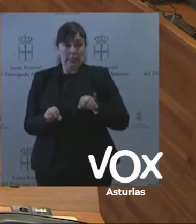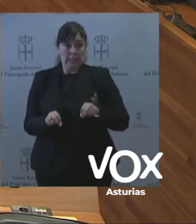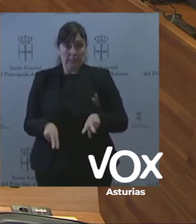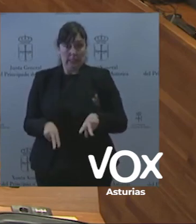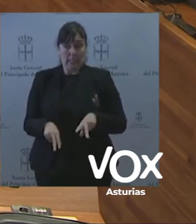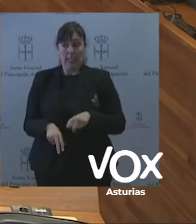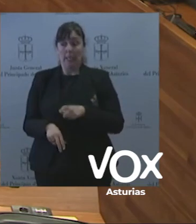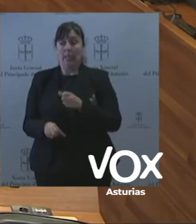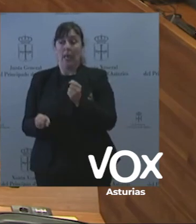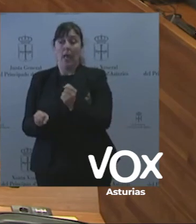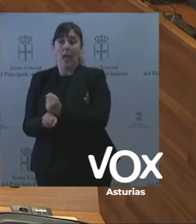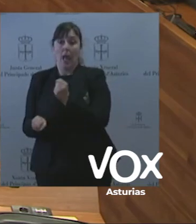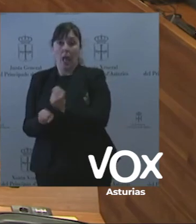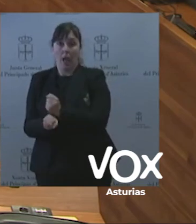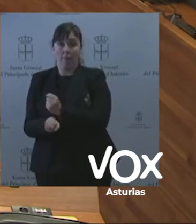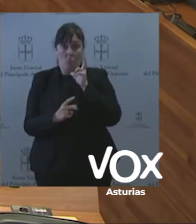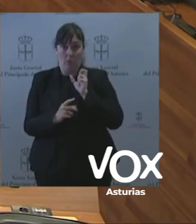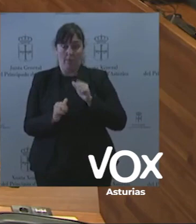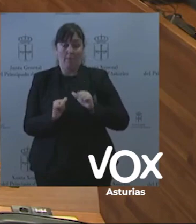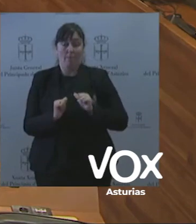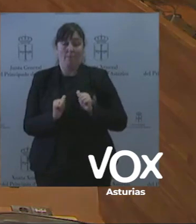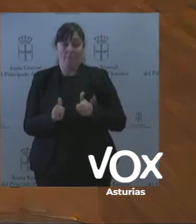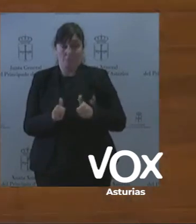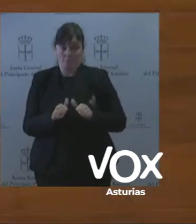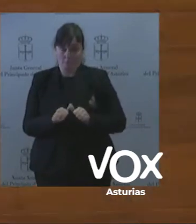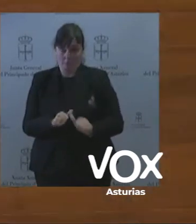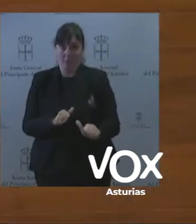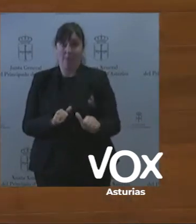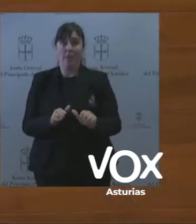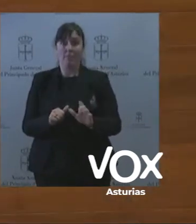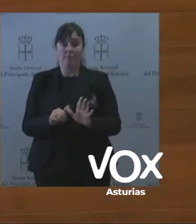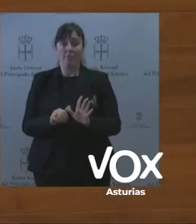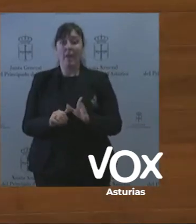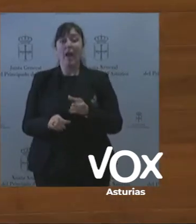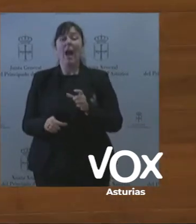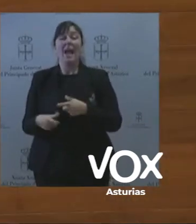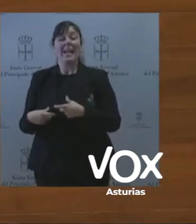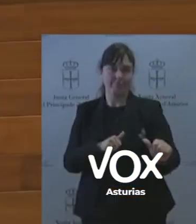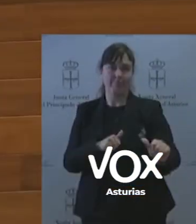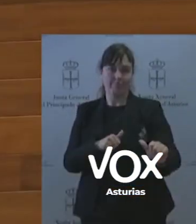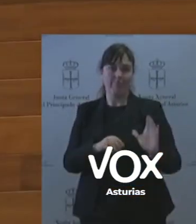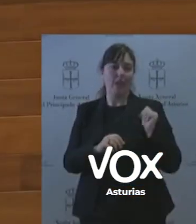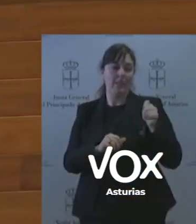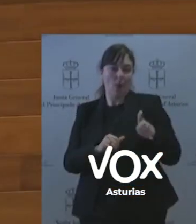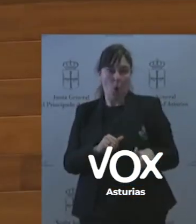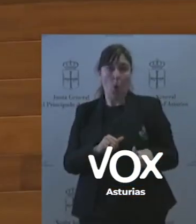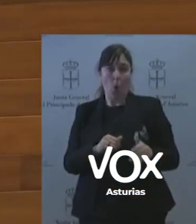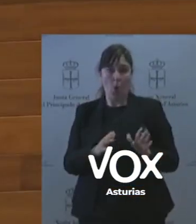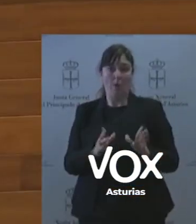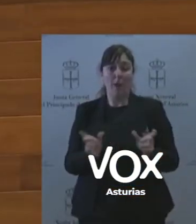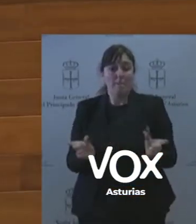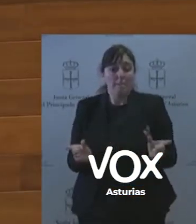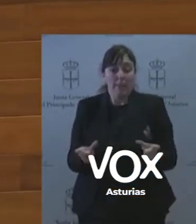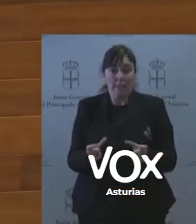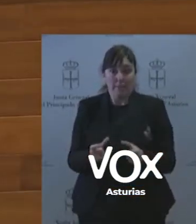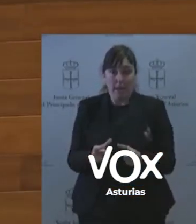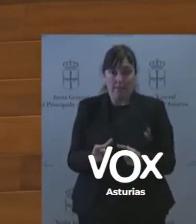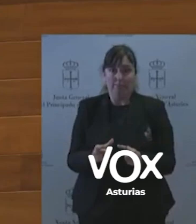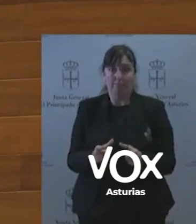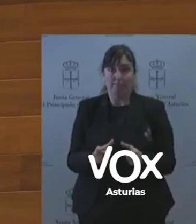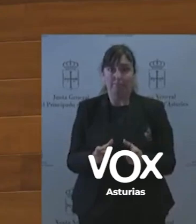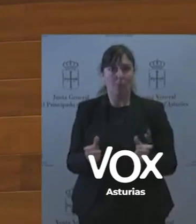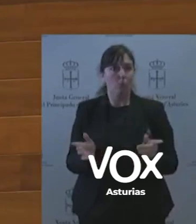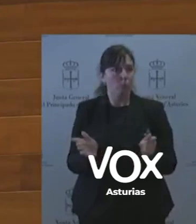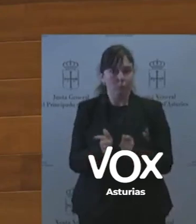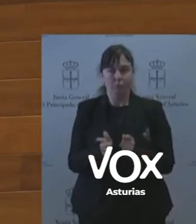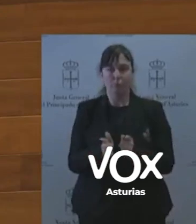se anuncia para Asturias a corto plazo. Un colectivo abandonado en Asturias. Por un lado, aumenta el paro tras